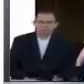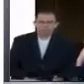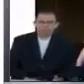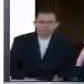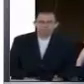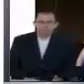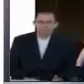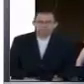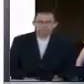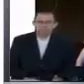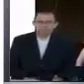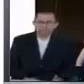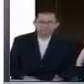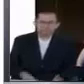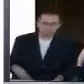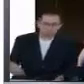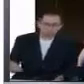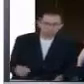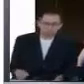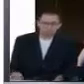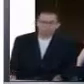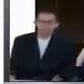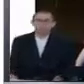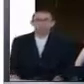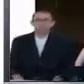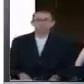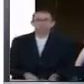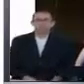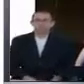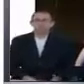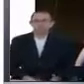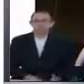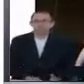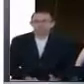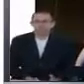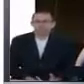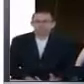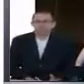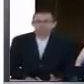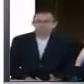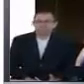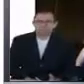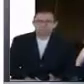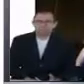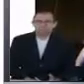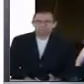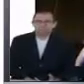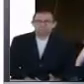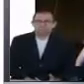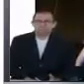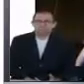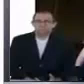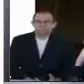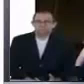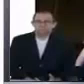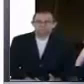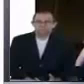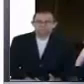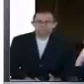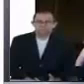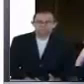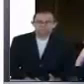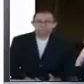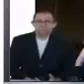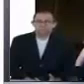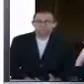¿Sí o no? No. ¿No? Ok, entonces ¿por qué estás entrando por pecados de los antepasados? ¿Maldiciones